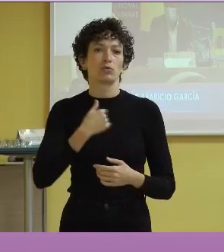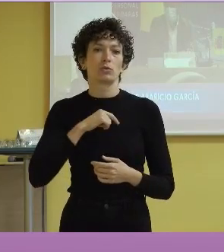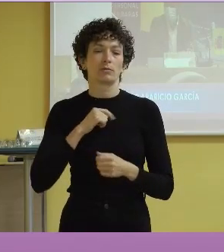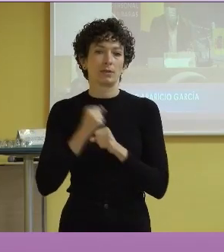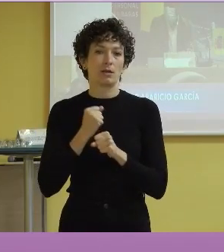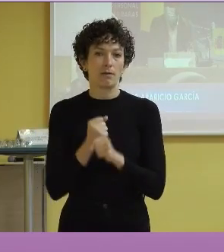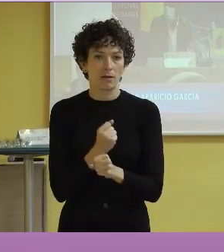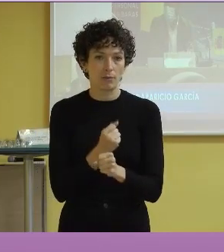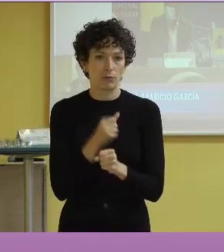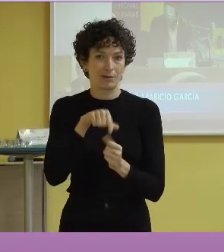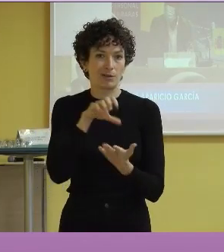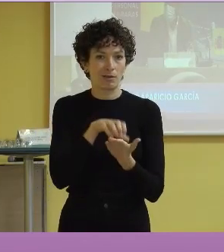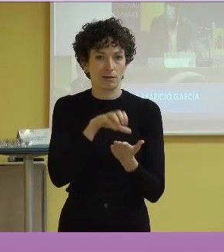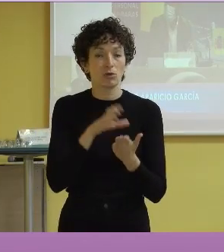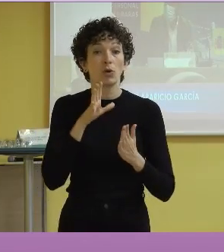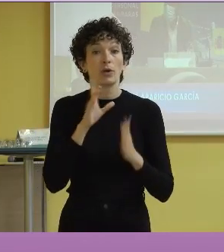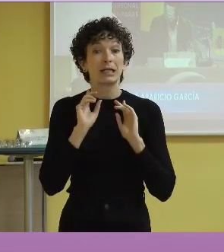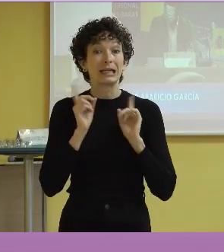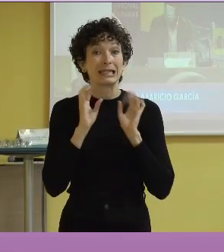centro. Y en este caso concreto, pues